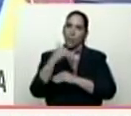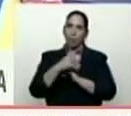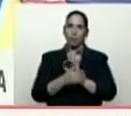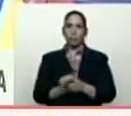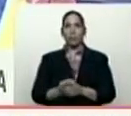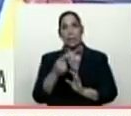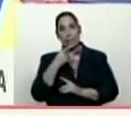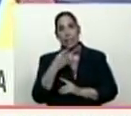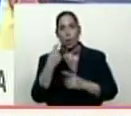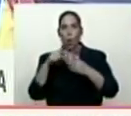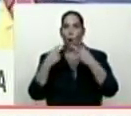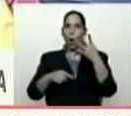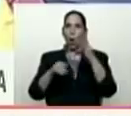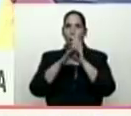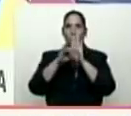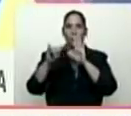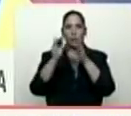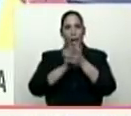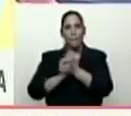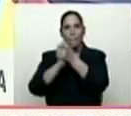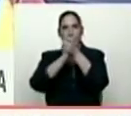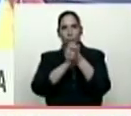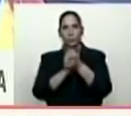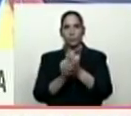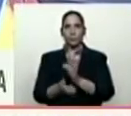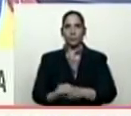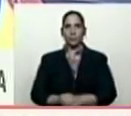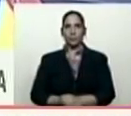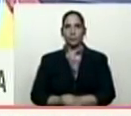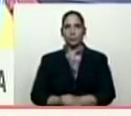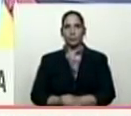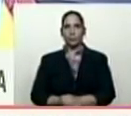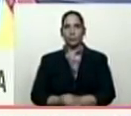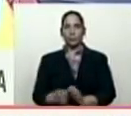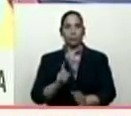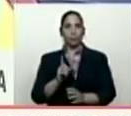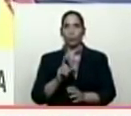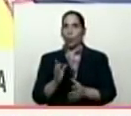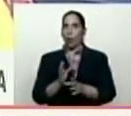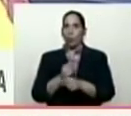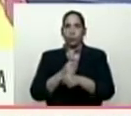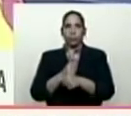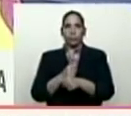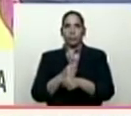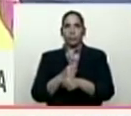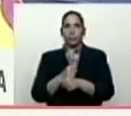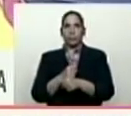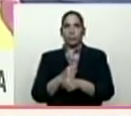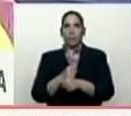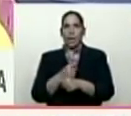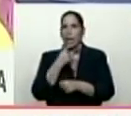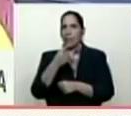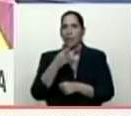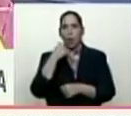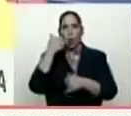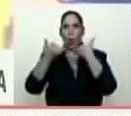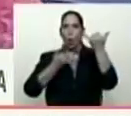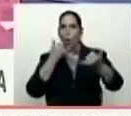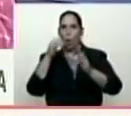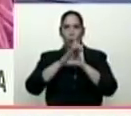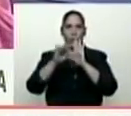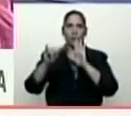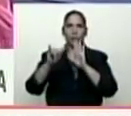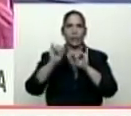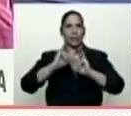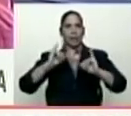otros, compañeros de la... No aguantan. De una vez le dije a los constituyentes, vámonos, aquí está